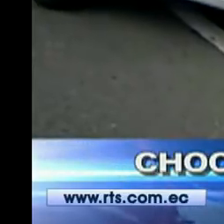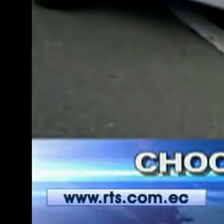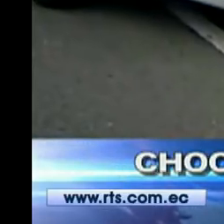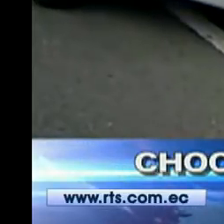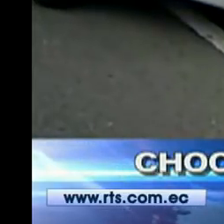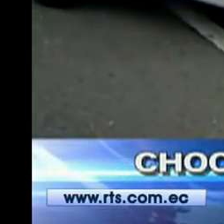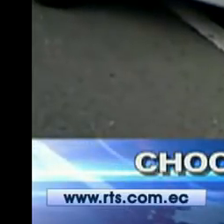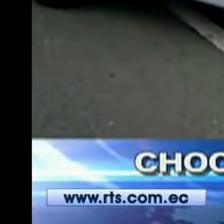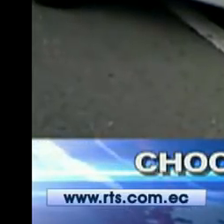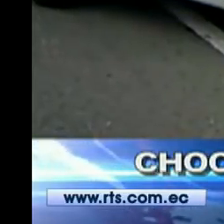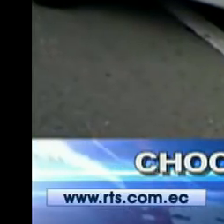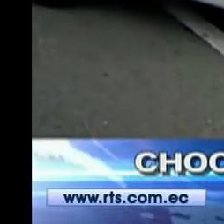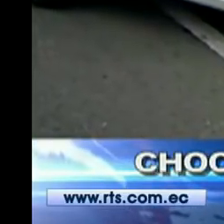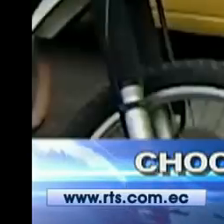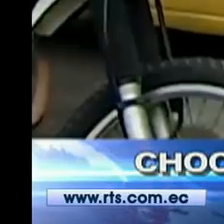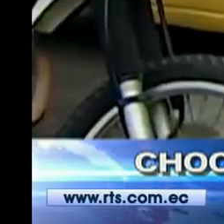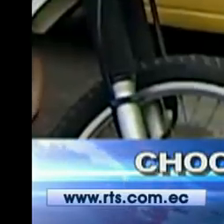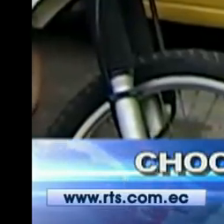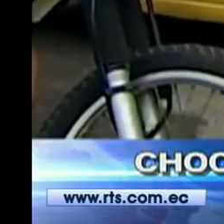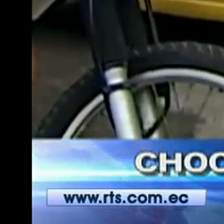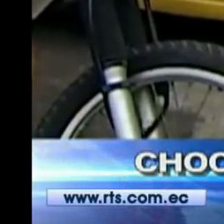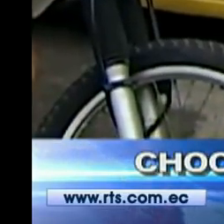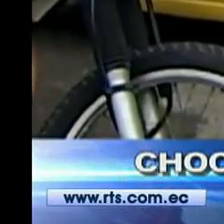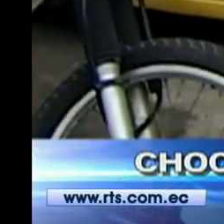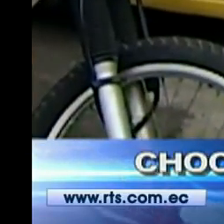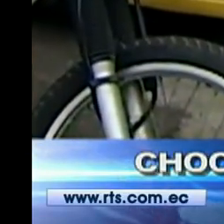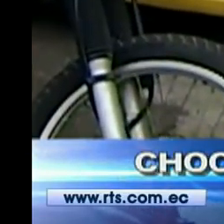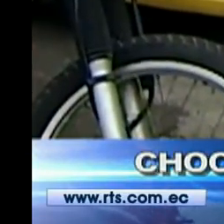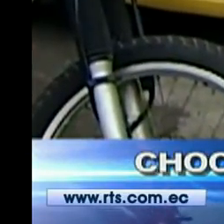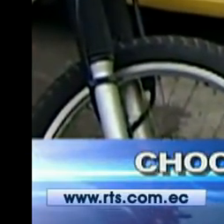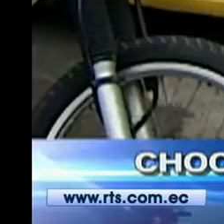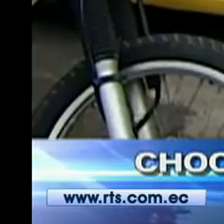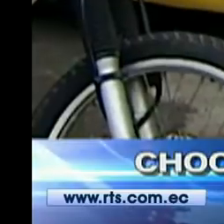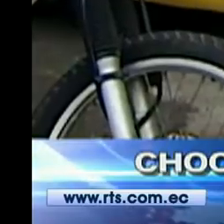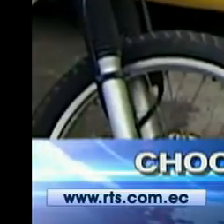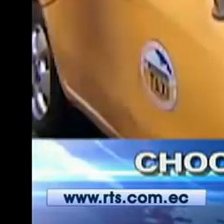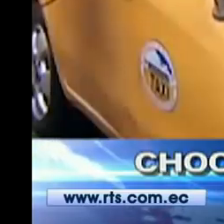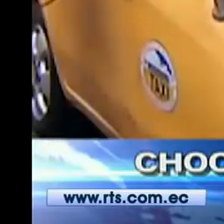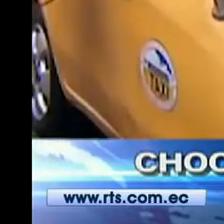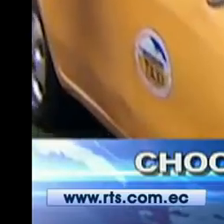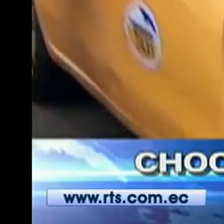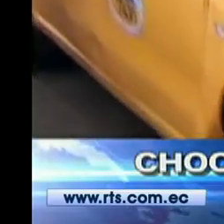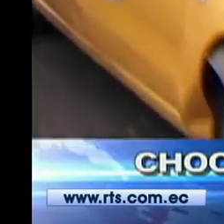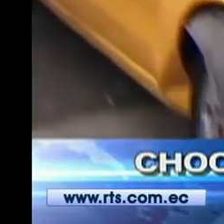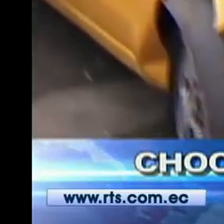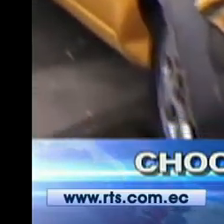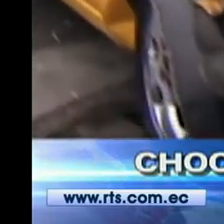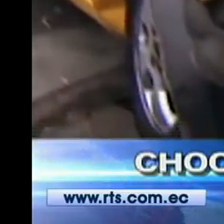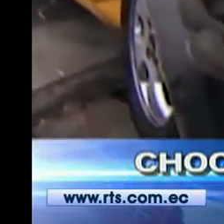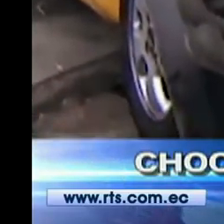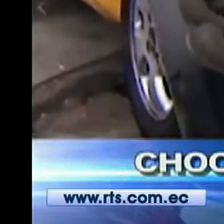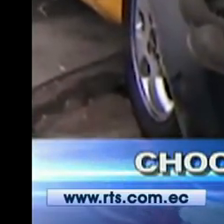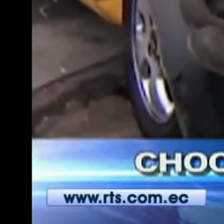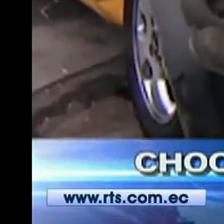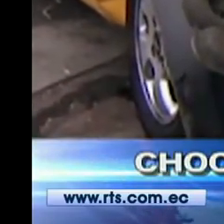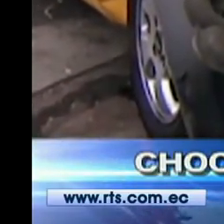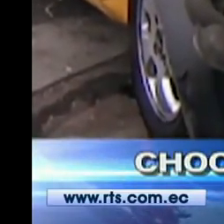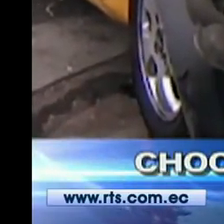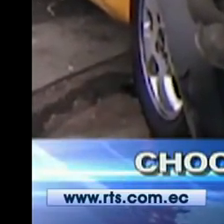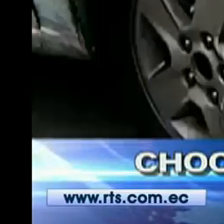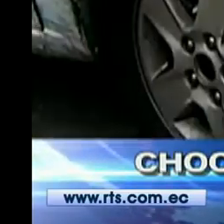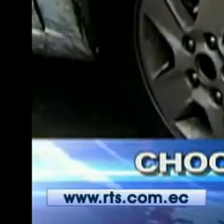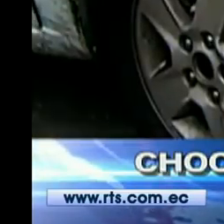Además, tres personas resultaron heridas tras el choque de un taxi con una patrulla policial